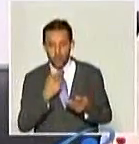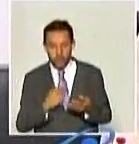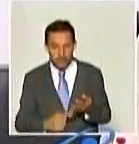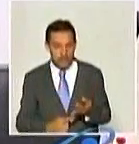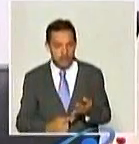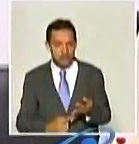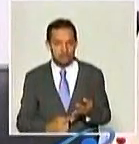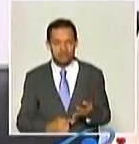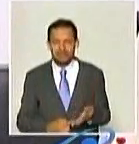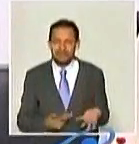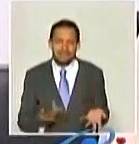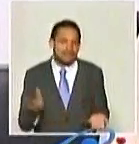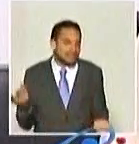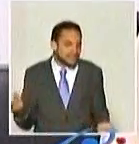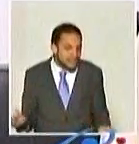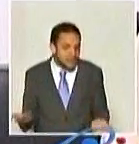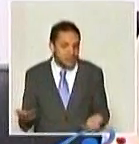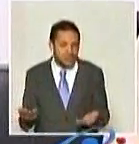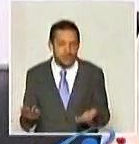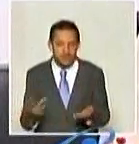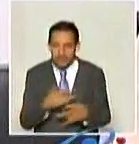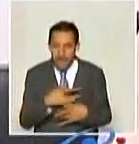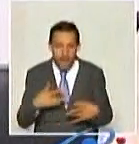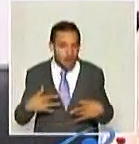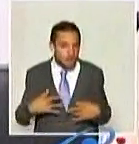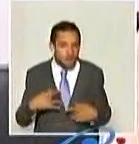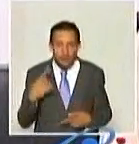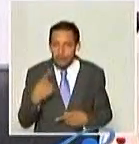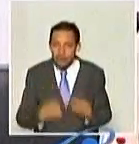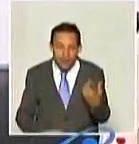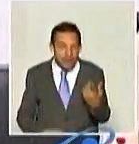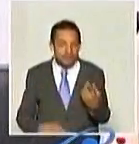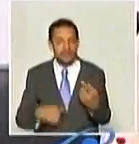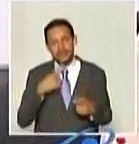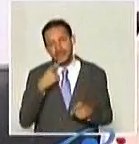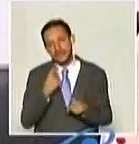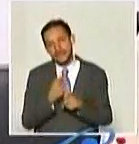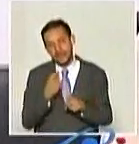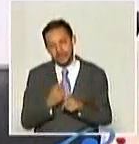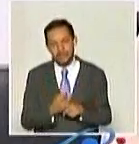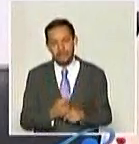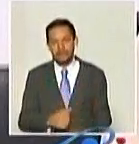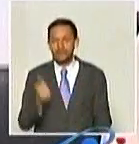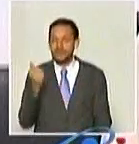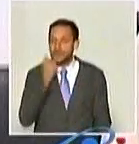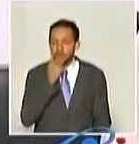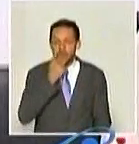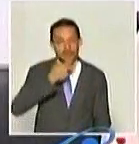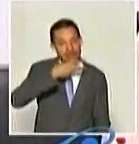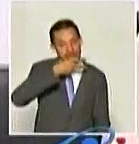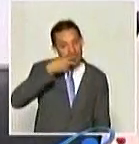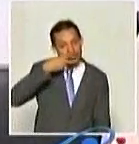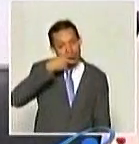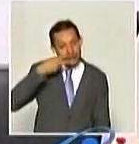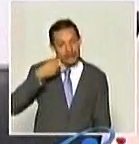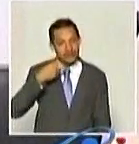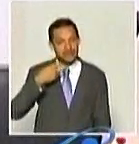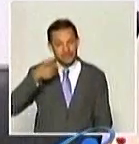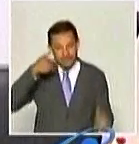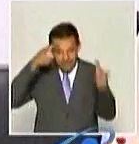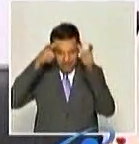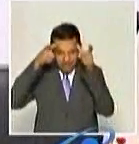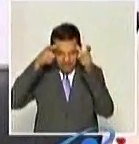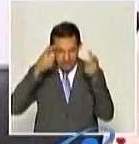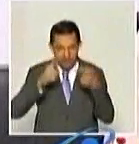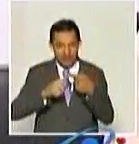tipo de leches animales que están procesadas, si sigue comiendo carnes, especialmente carnes rojas, carnes de